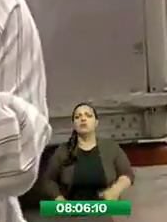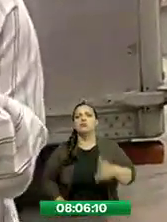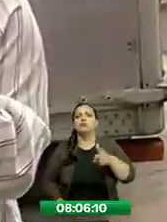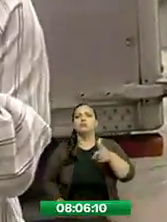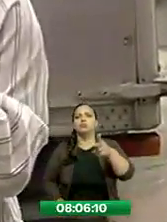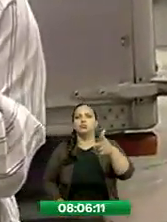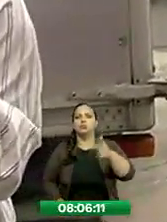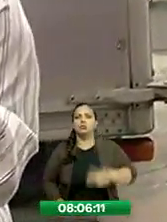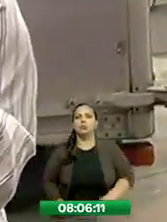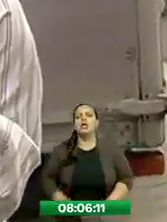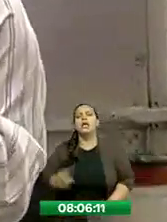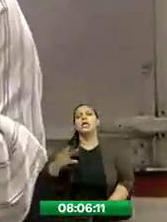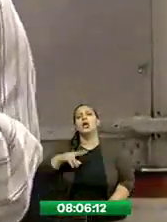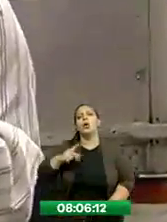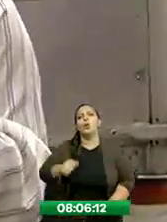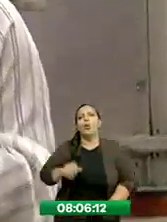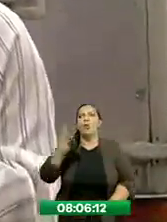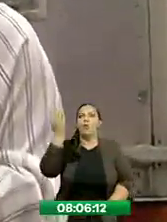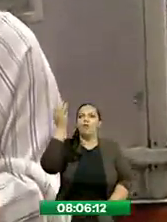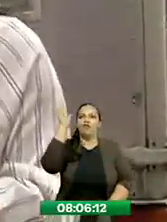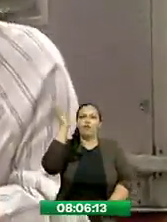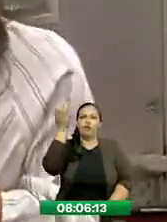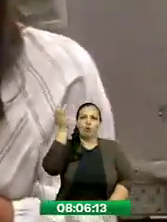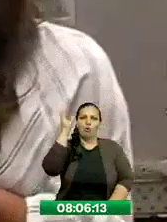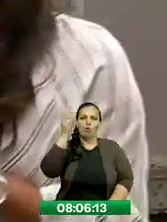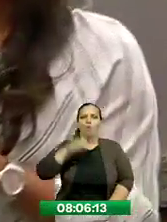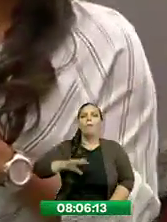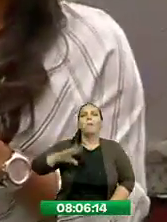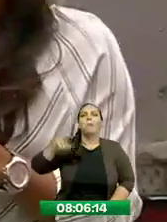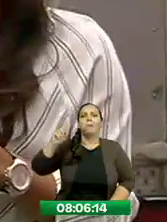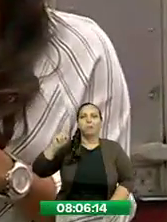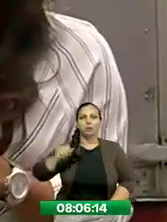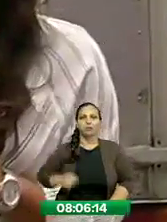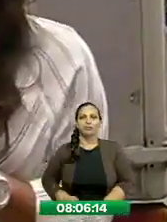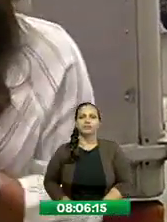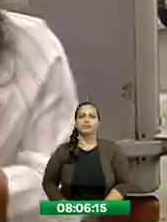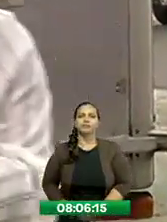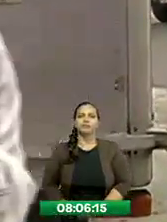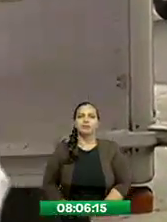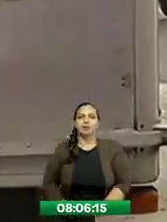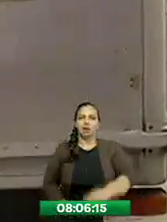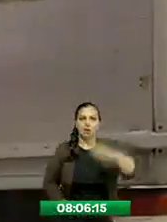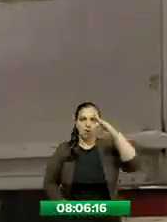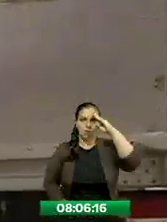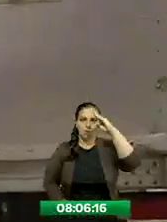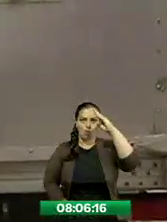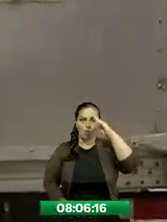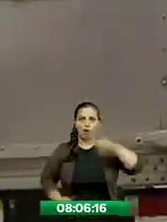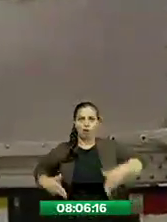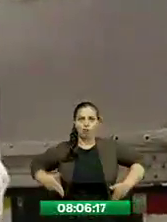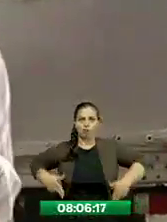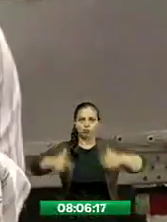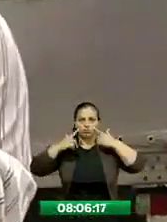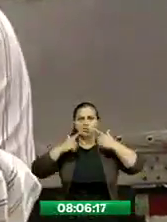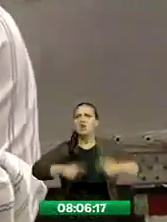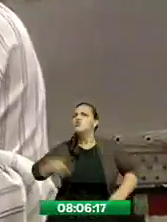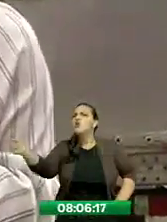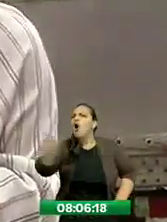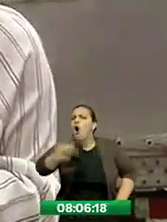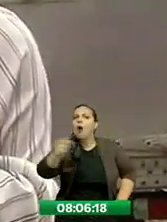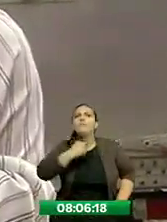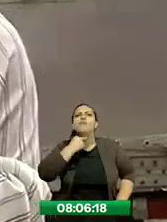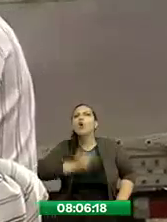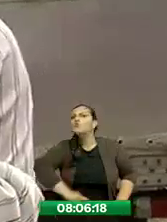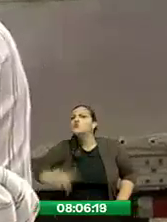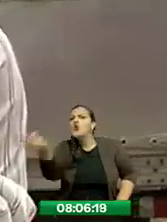repetimos, venía quitando, robando, hurtando, es lo que se dice, una de las luminarias. El guardia de seguridad le llamó la atención, sin embargo,